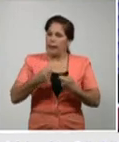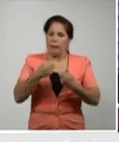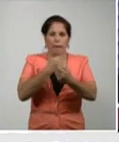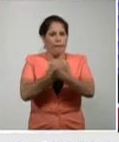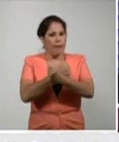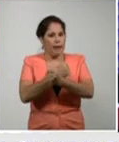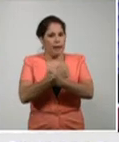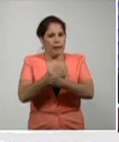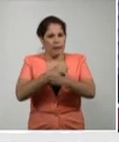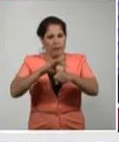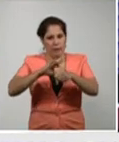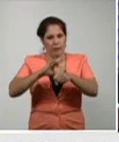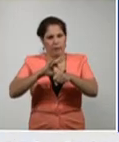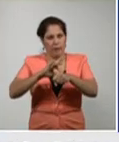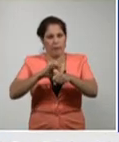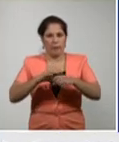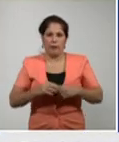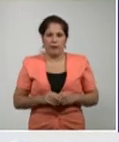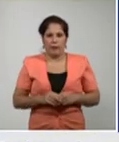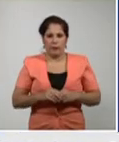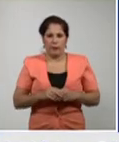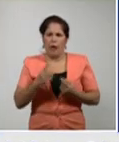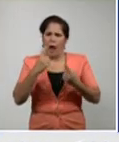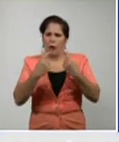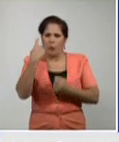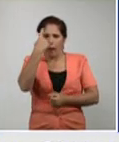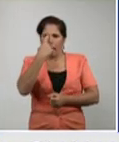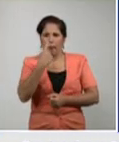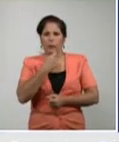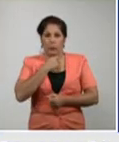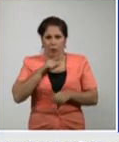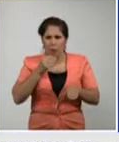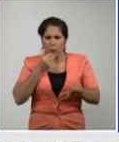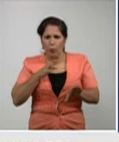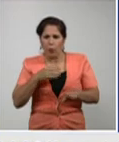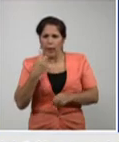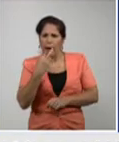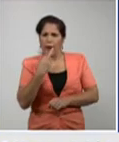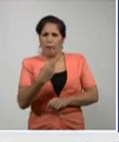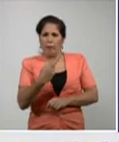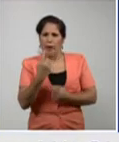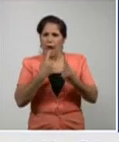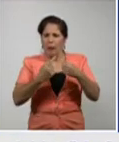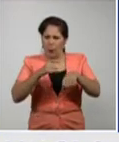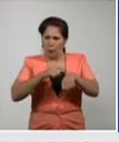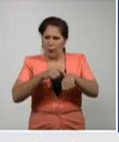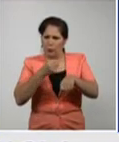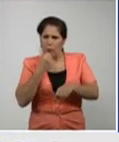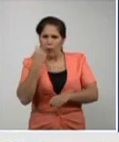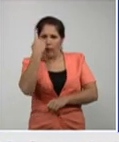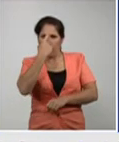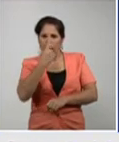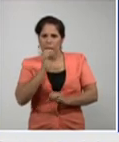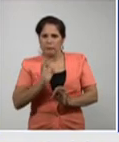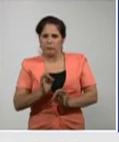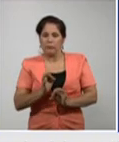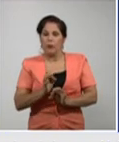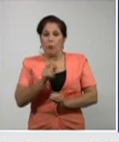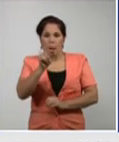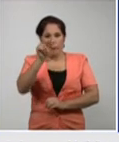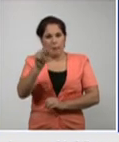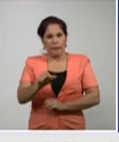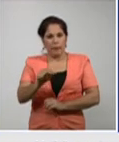esta enfermedad. Tenemos algunas preguntas, si tiene espacio, nos quedan algunos minutos, doctor. Un fiel